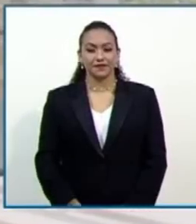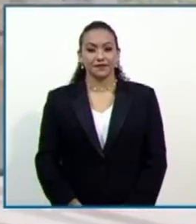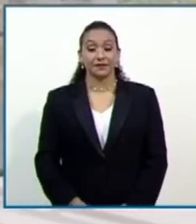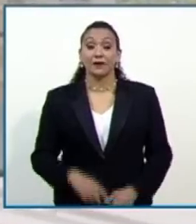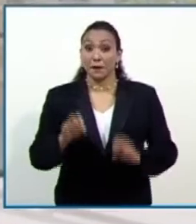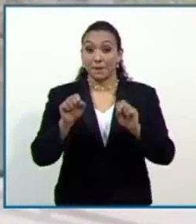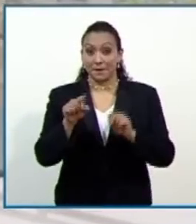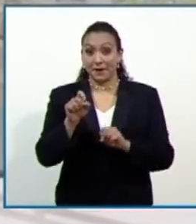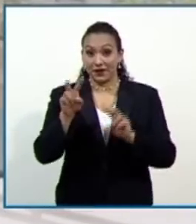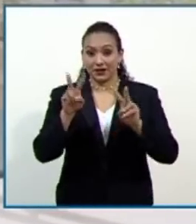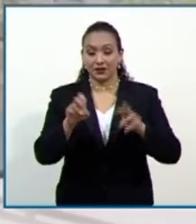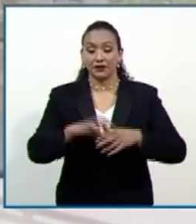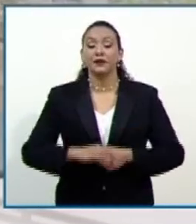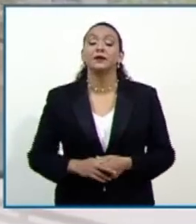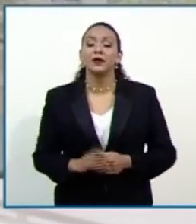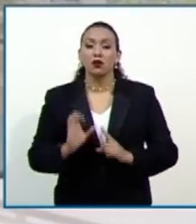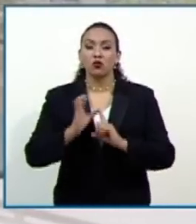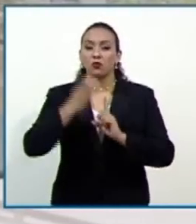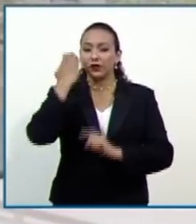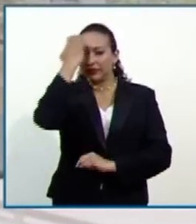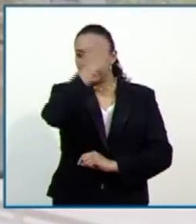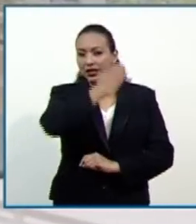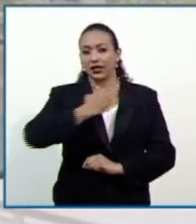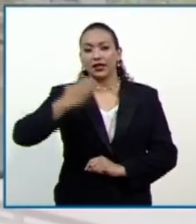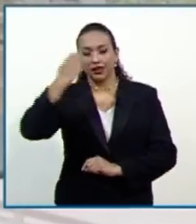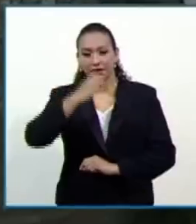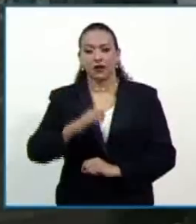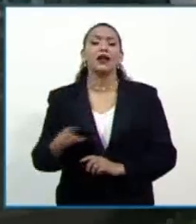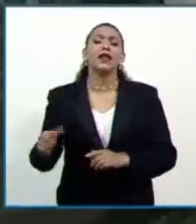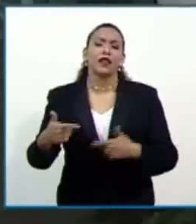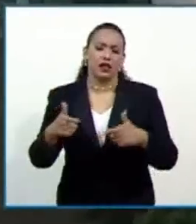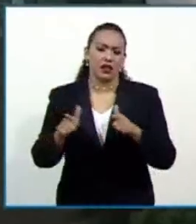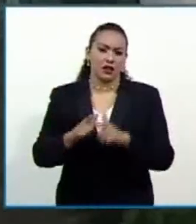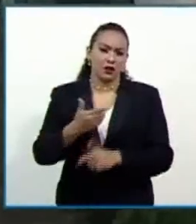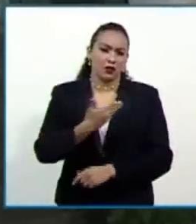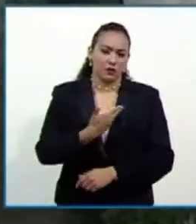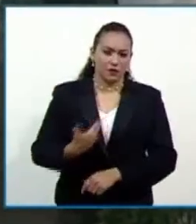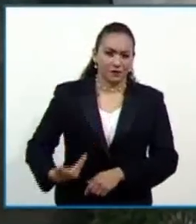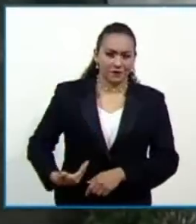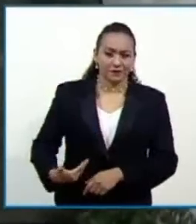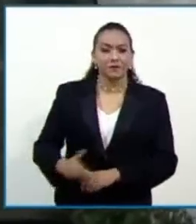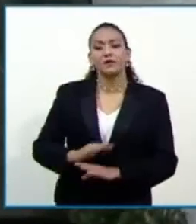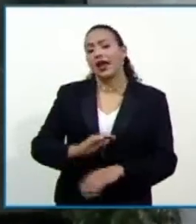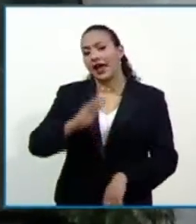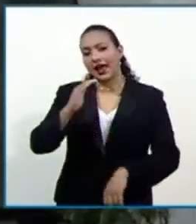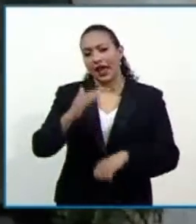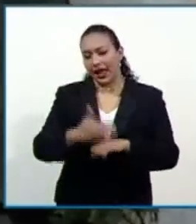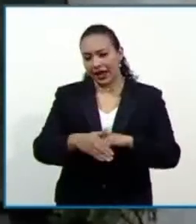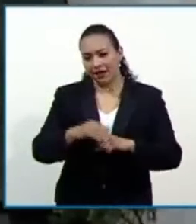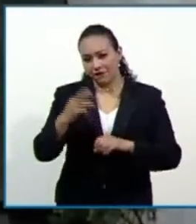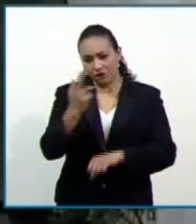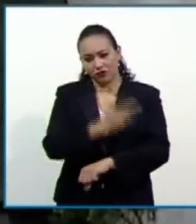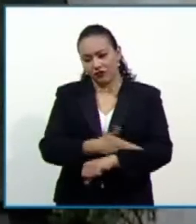Y sobre este último tema, el Comité de Evaluación del Poder Legislativo concluyó el proceso de insaculación de aspirantes